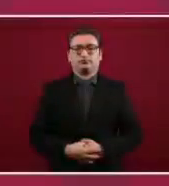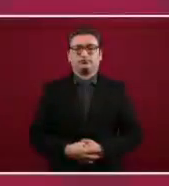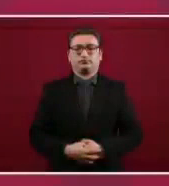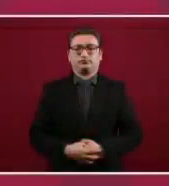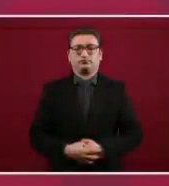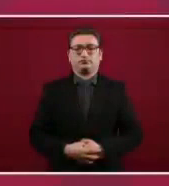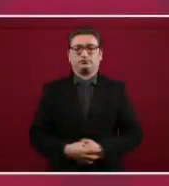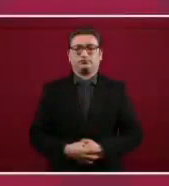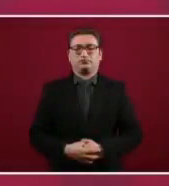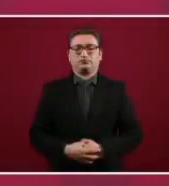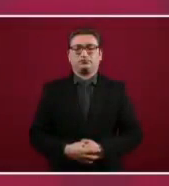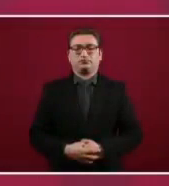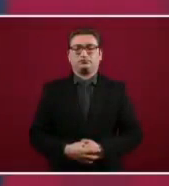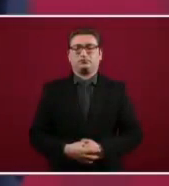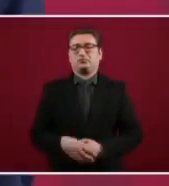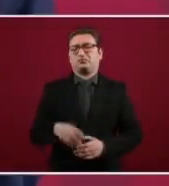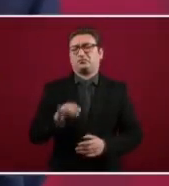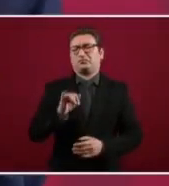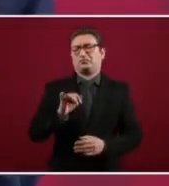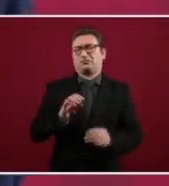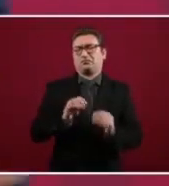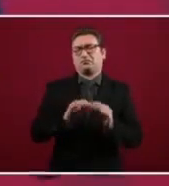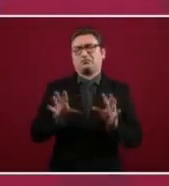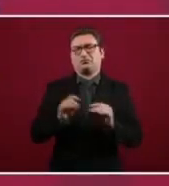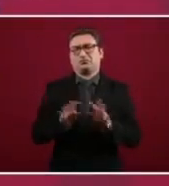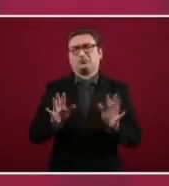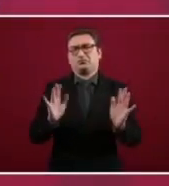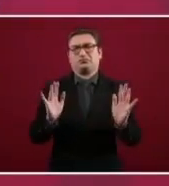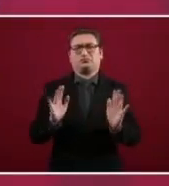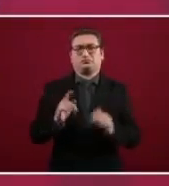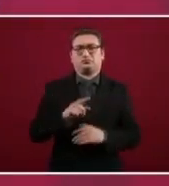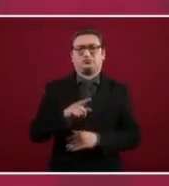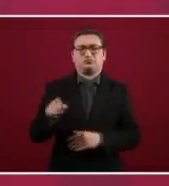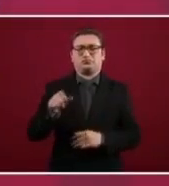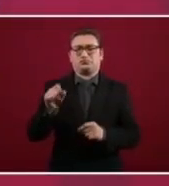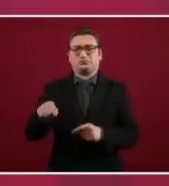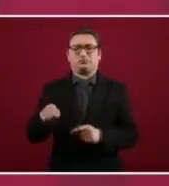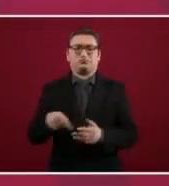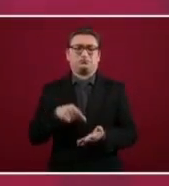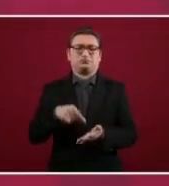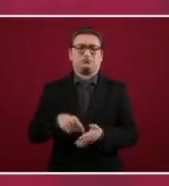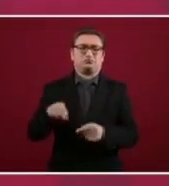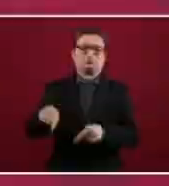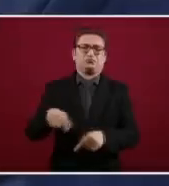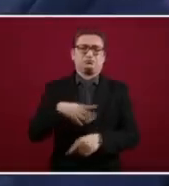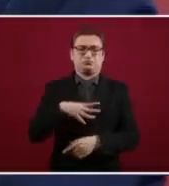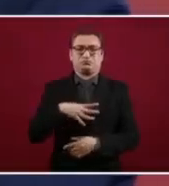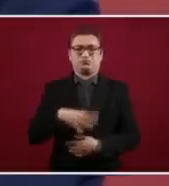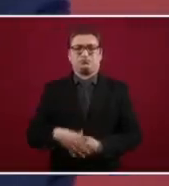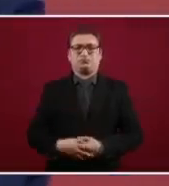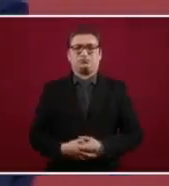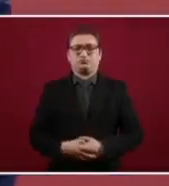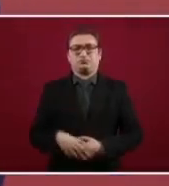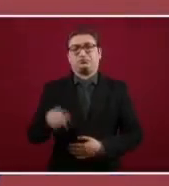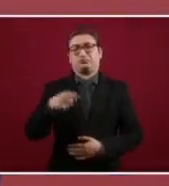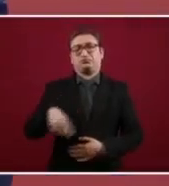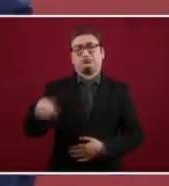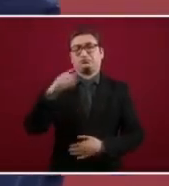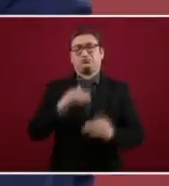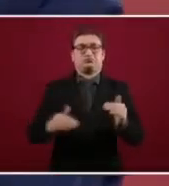sí claro no no no sé es que ellos estaban allí eran los este menos